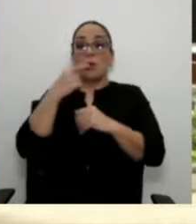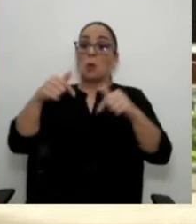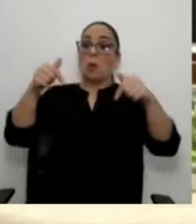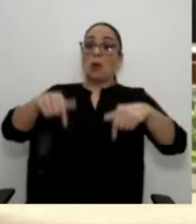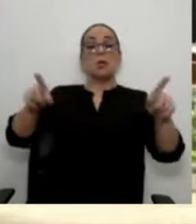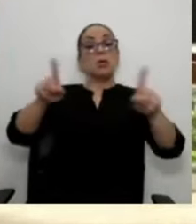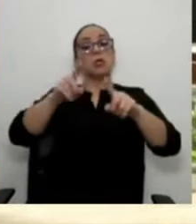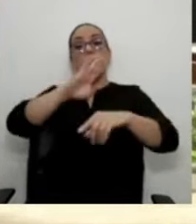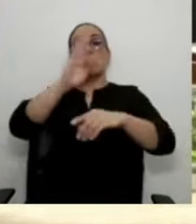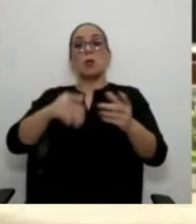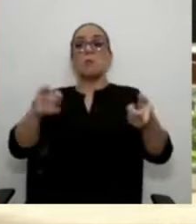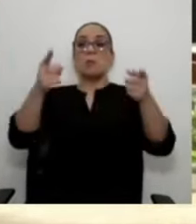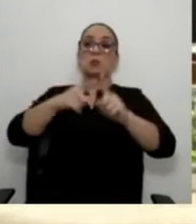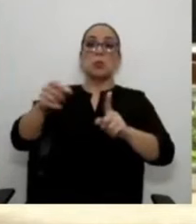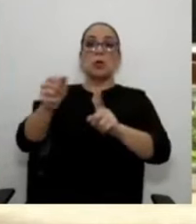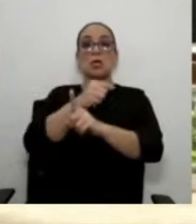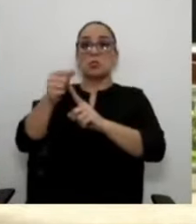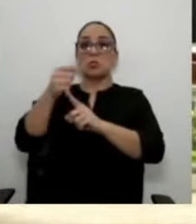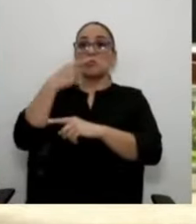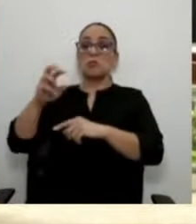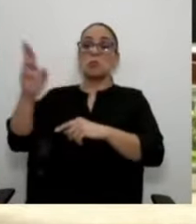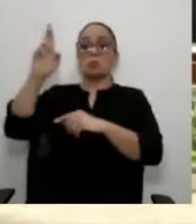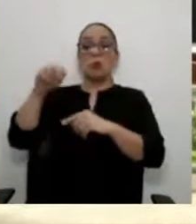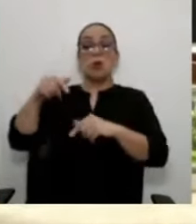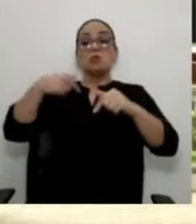si no es donde yo digo,